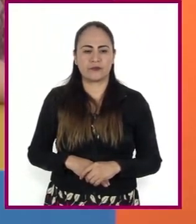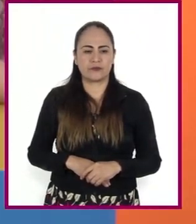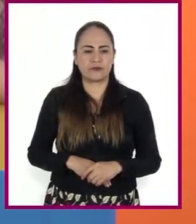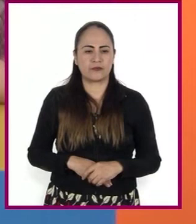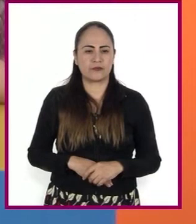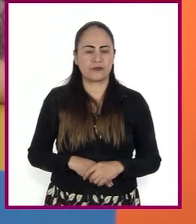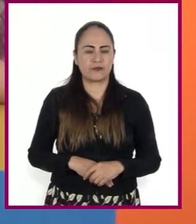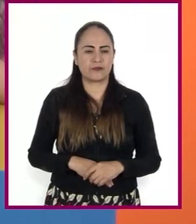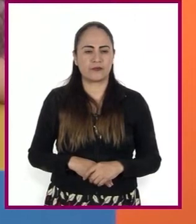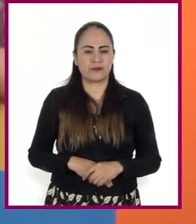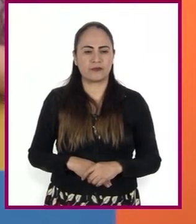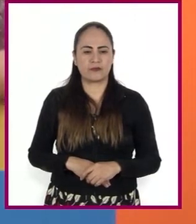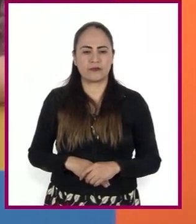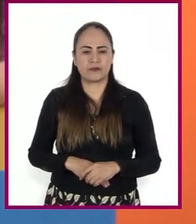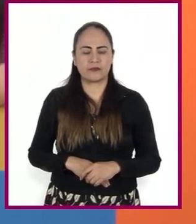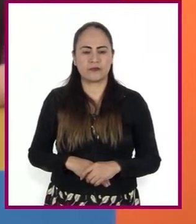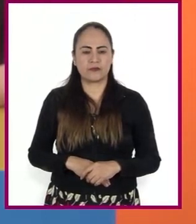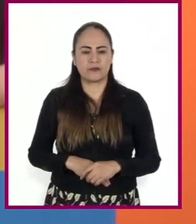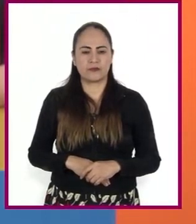¿Listo?